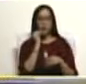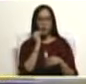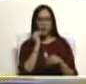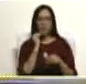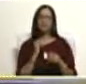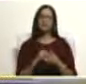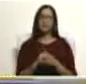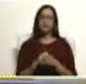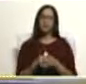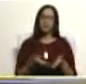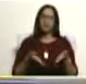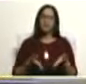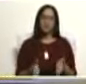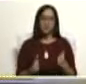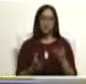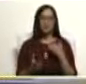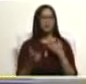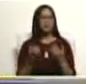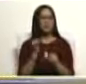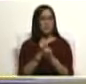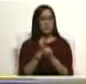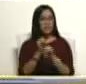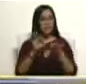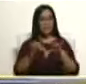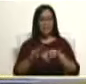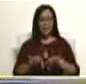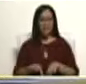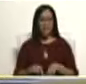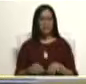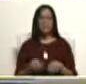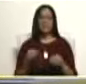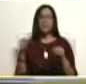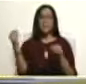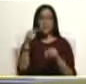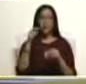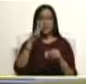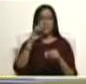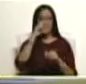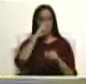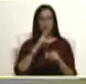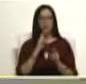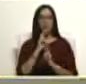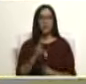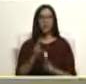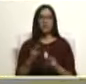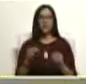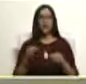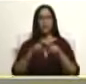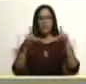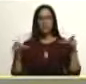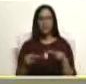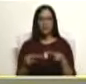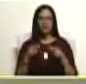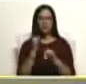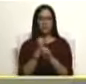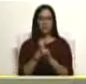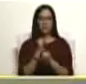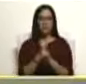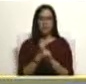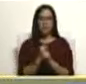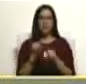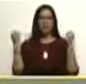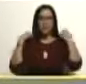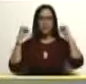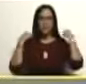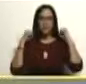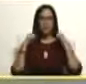nativos digitales. Todos nuestros niños y jóvenes menores a 20 años responden a una era digital. Los estamos preparando, presidente, para el mundo que les